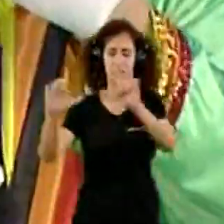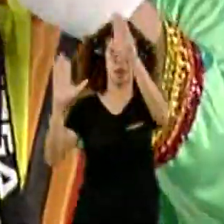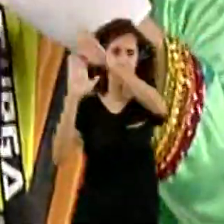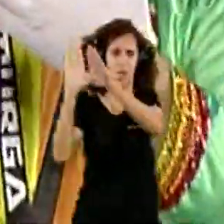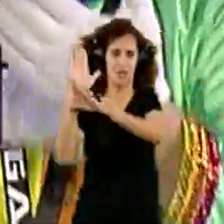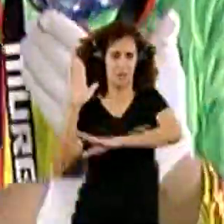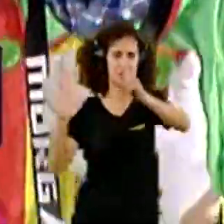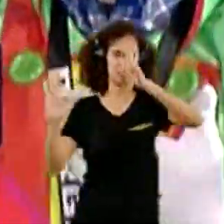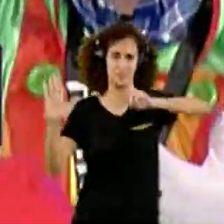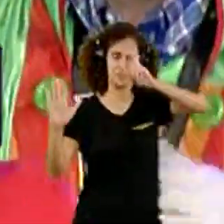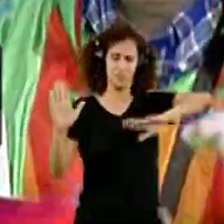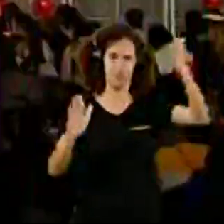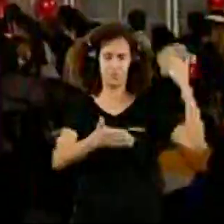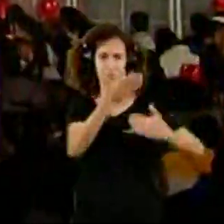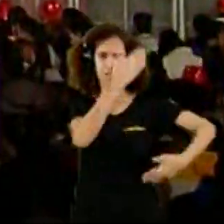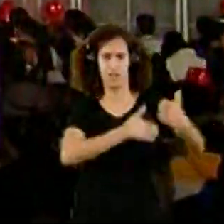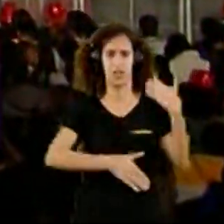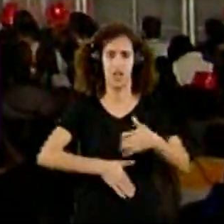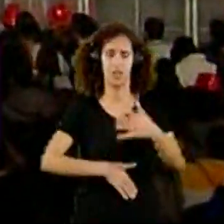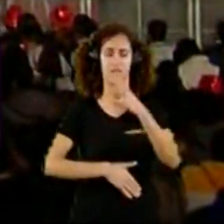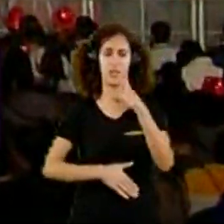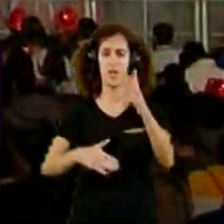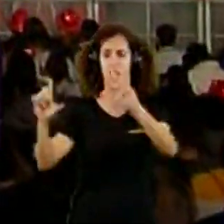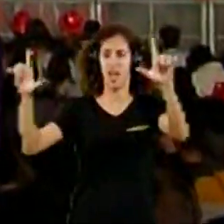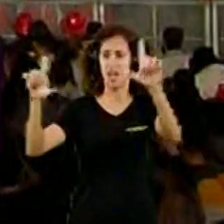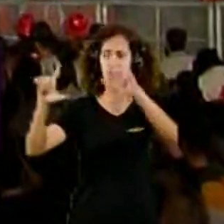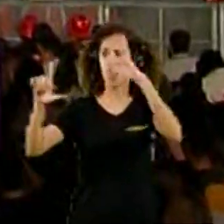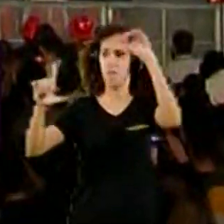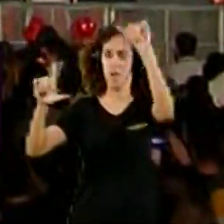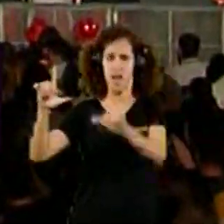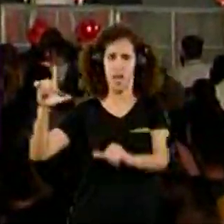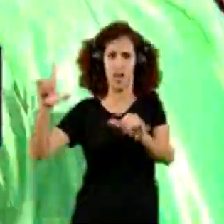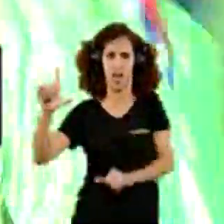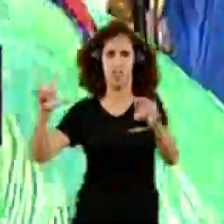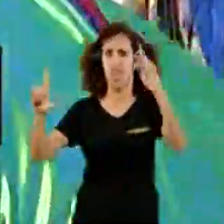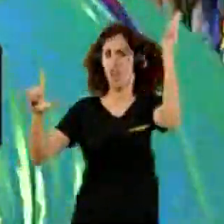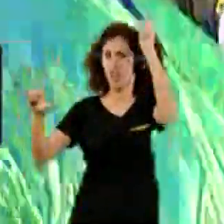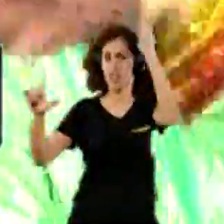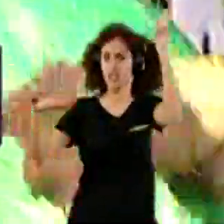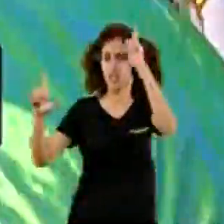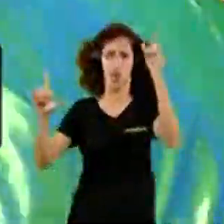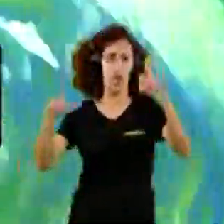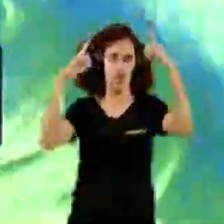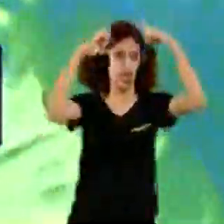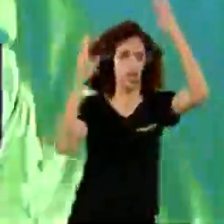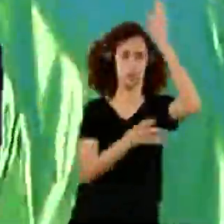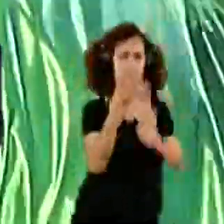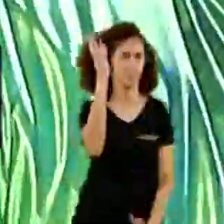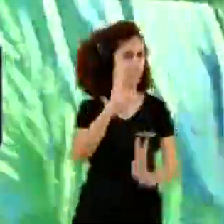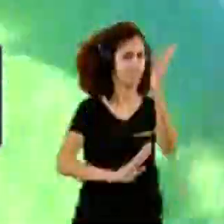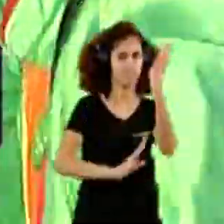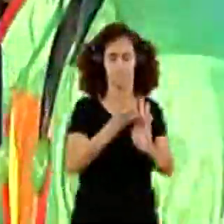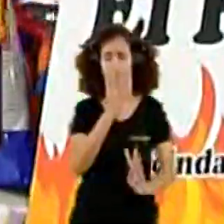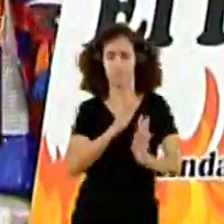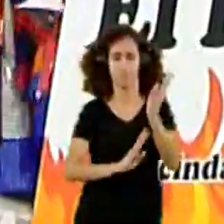De todo de pasada, que emite una peli de indios y vaqueros, mientras Catejeda se comía el